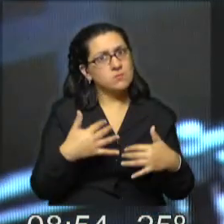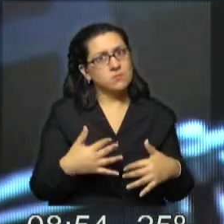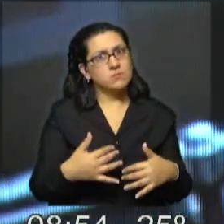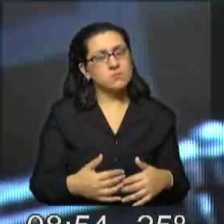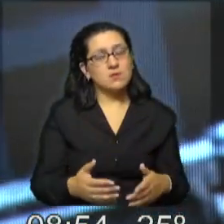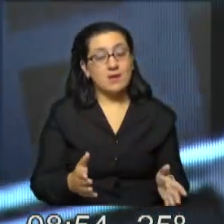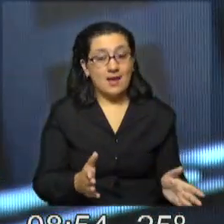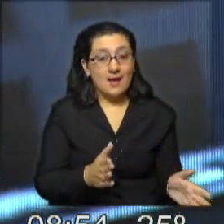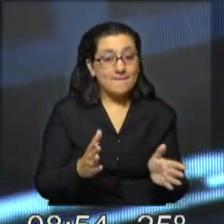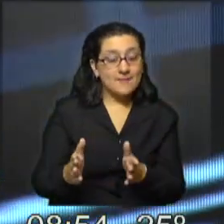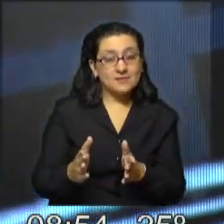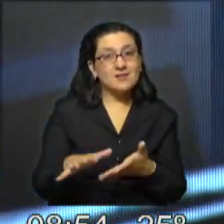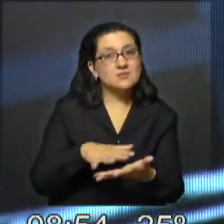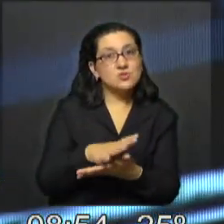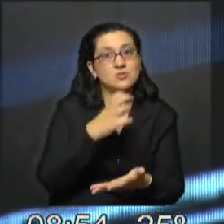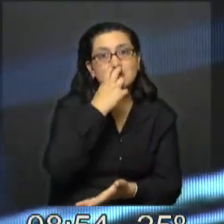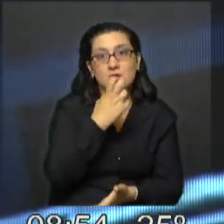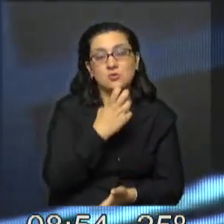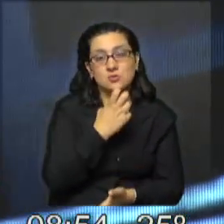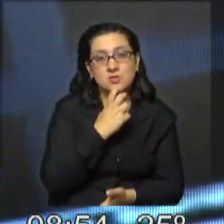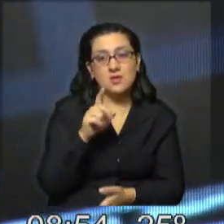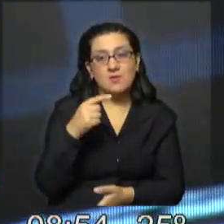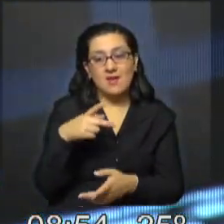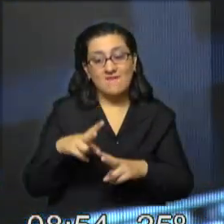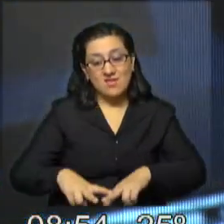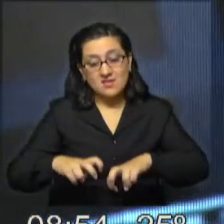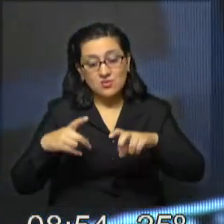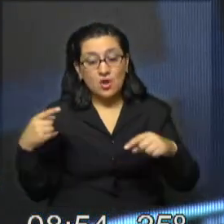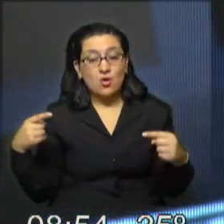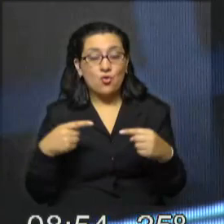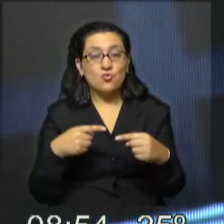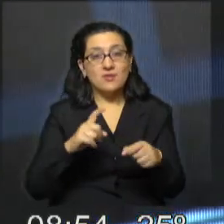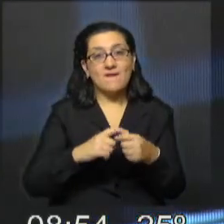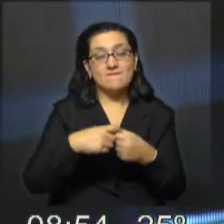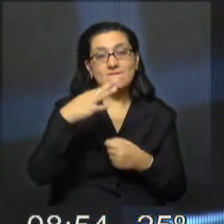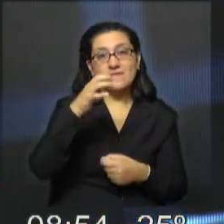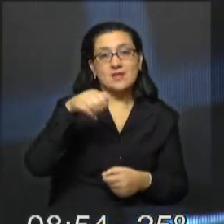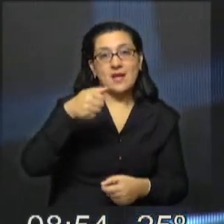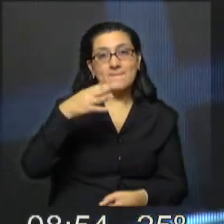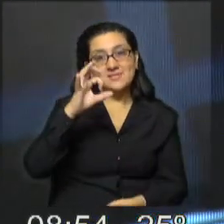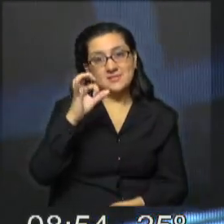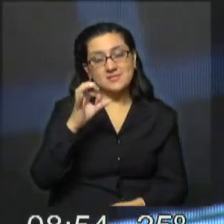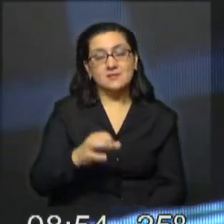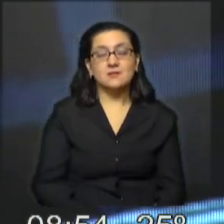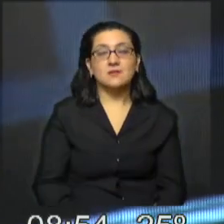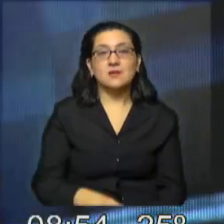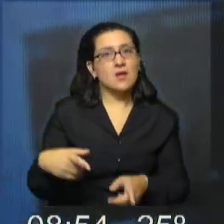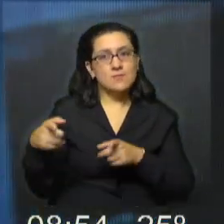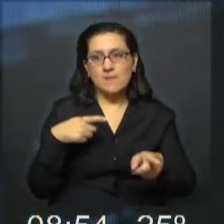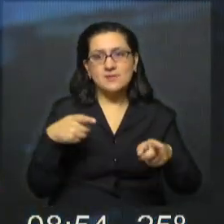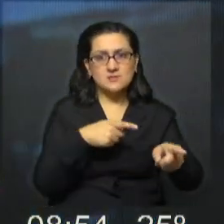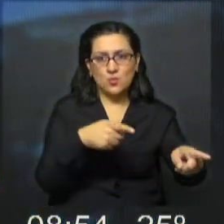allá del episodio San José, la investigadora contra FENAPES y todo parte de un mismo circuito de